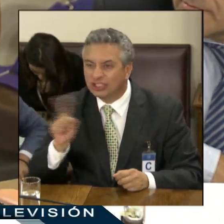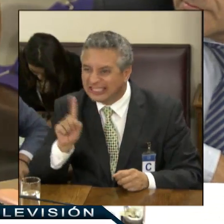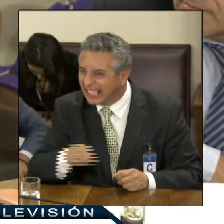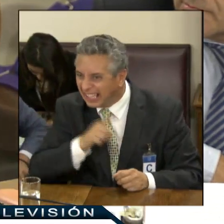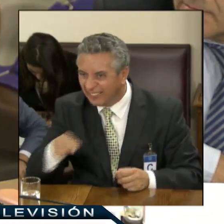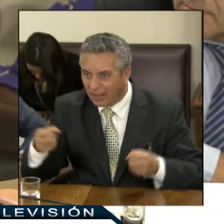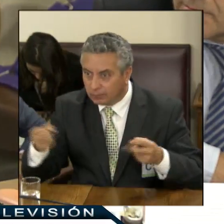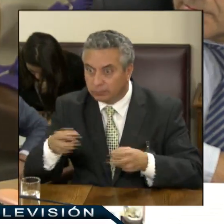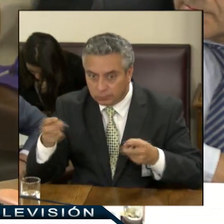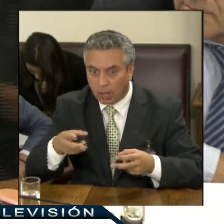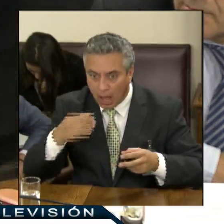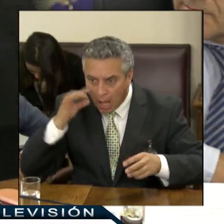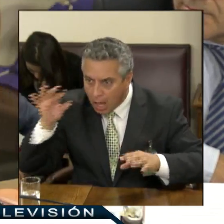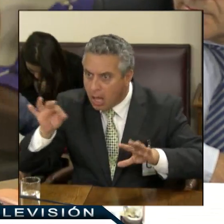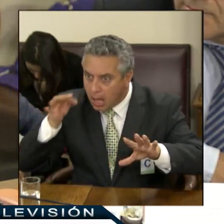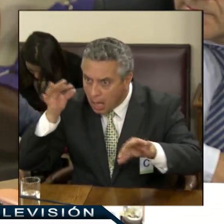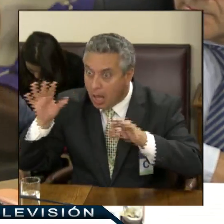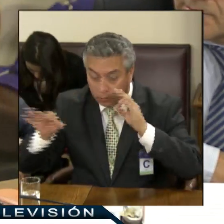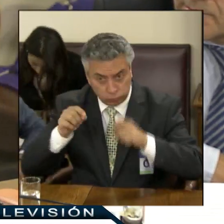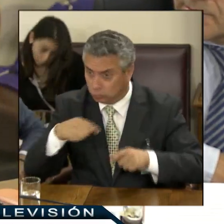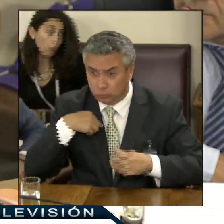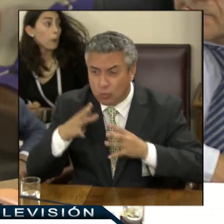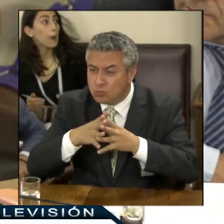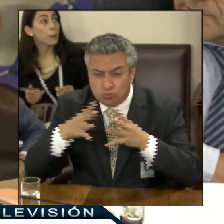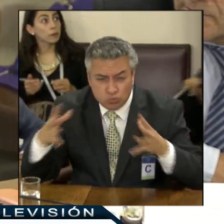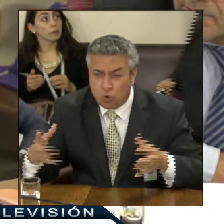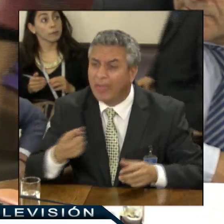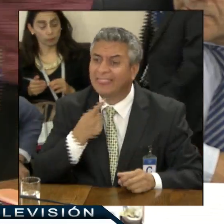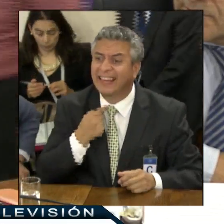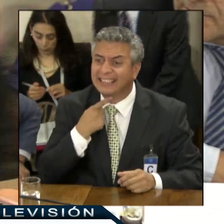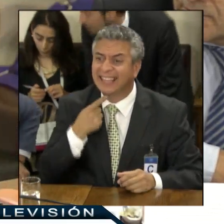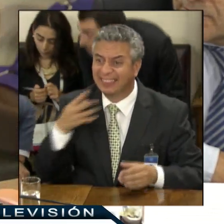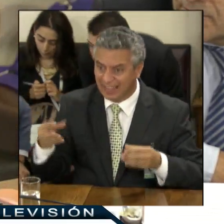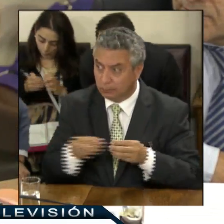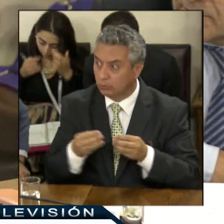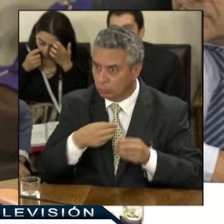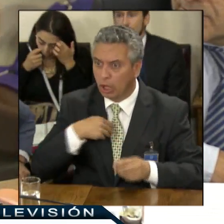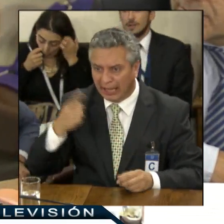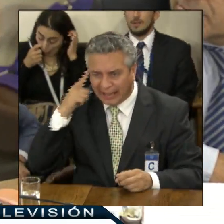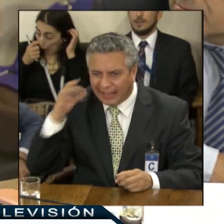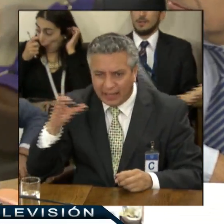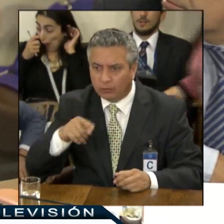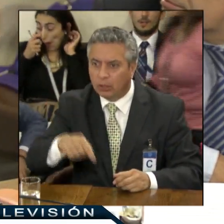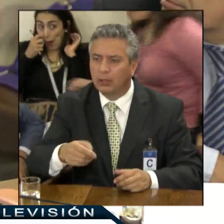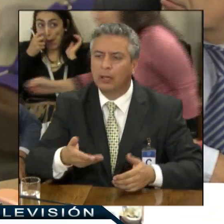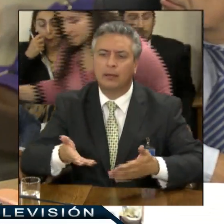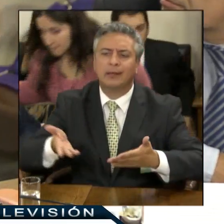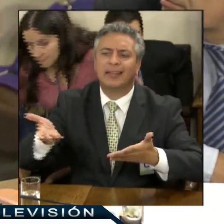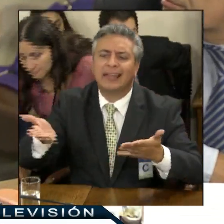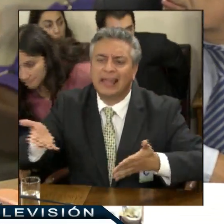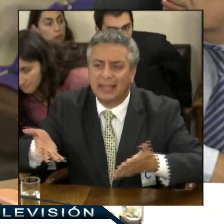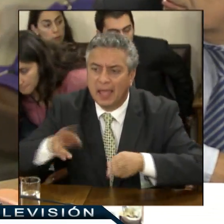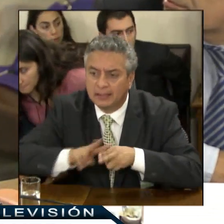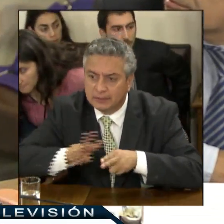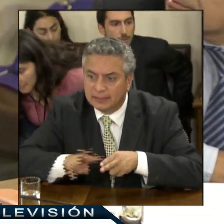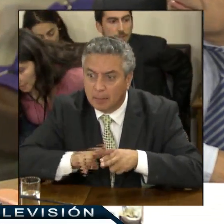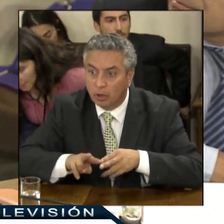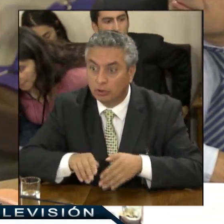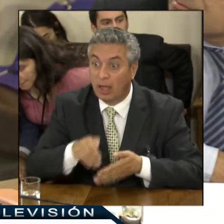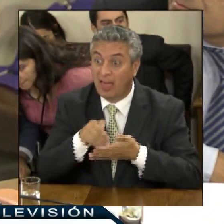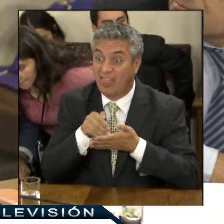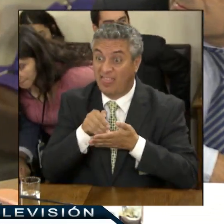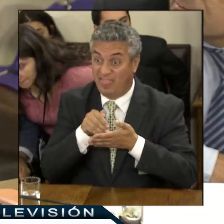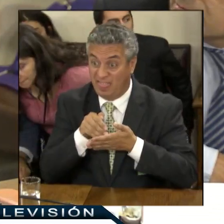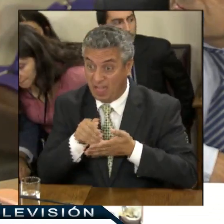hay varias cosas que se han ido trabajando que yo creo que ha sido muy interesante hoy día incorporarlo Yo creo que el proyecto es qué es lo que hicimos en el fondo derogar el